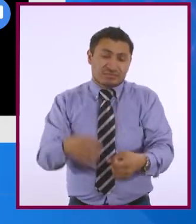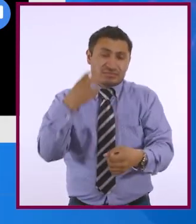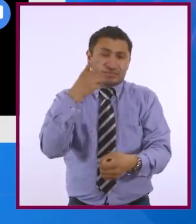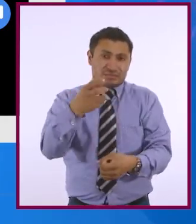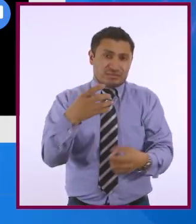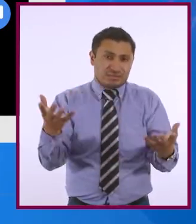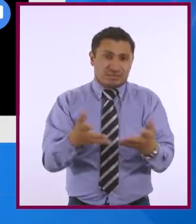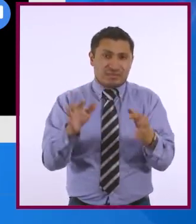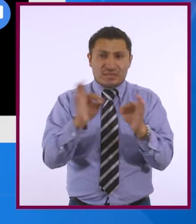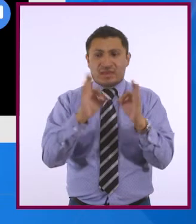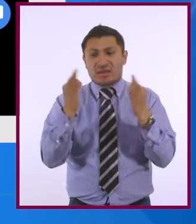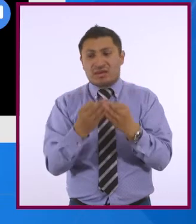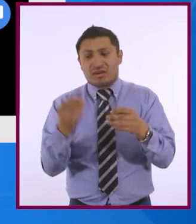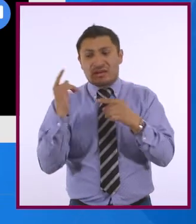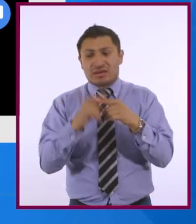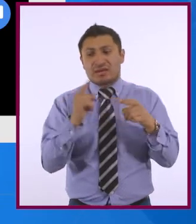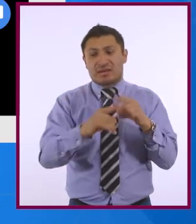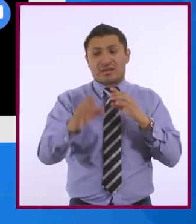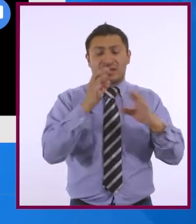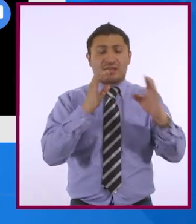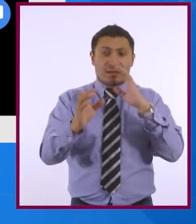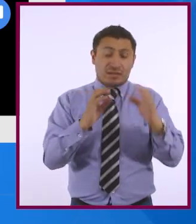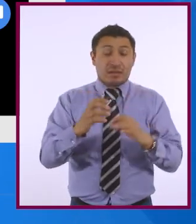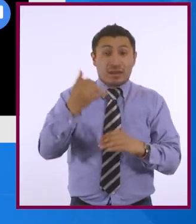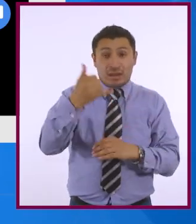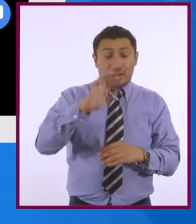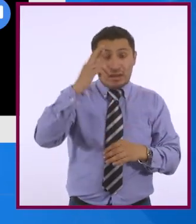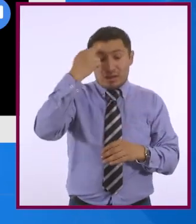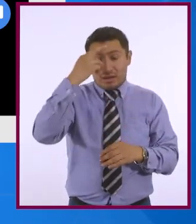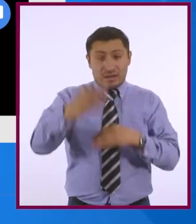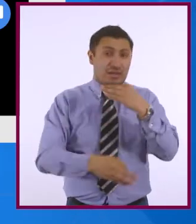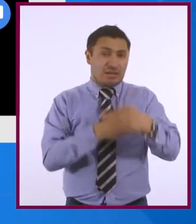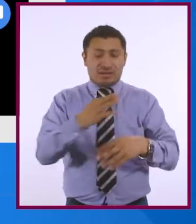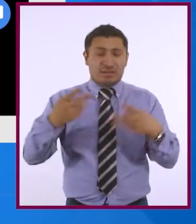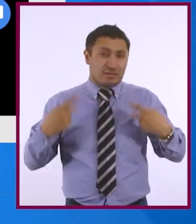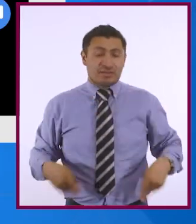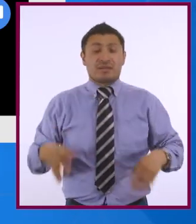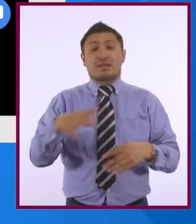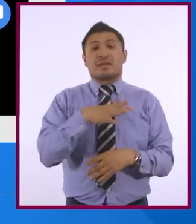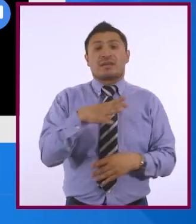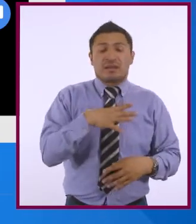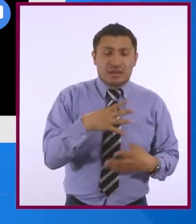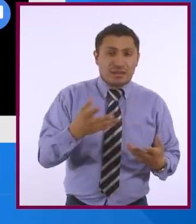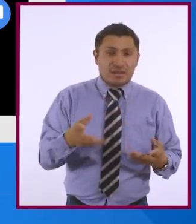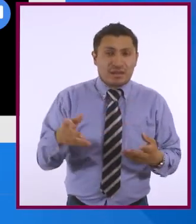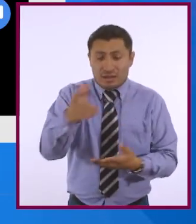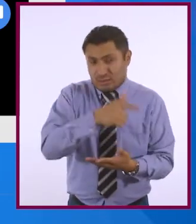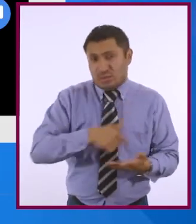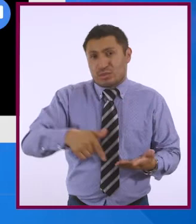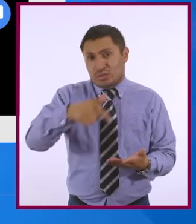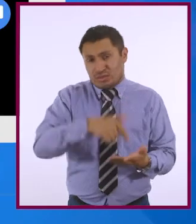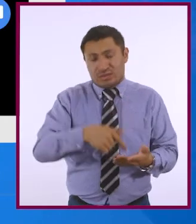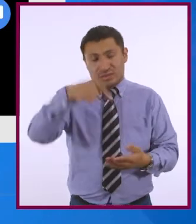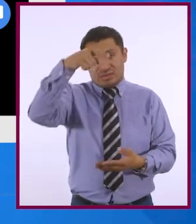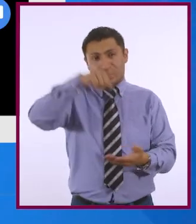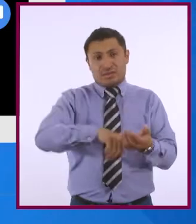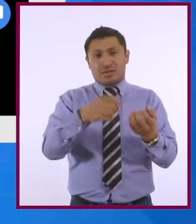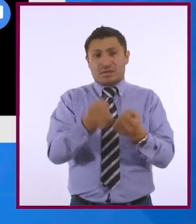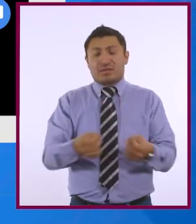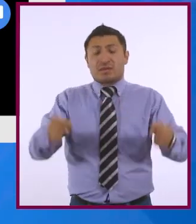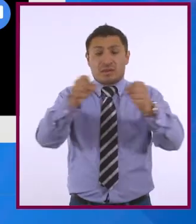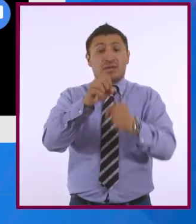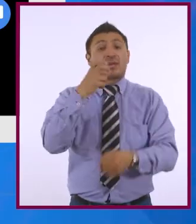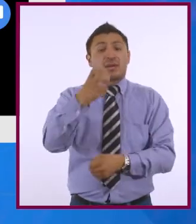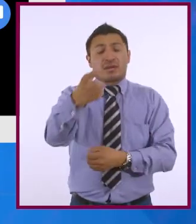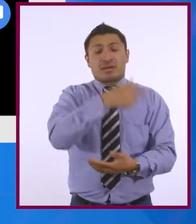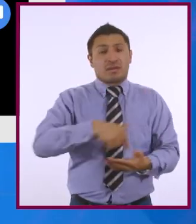justamente hacer esas formas alternativas de comunicación y recordar que todas y todos tenemos un espacio en esta sociedad y que